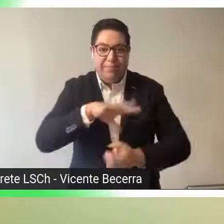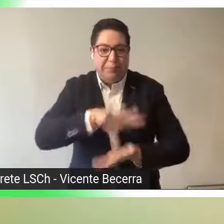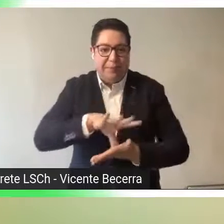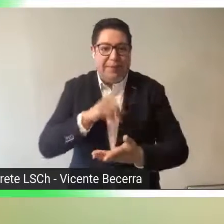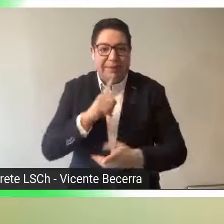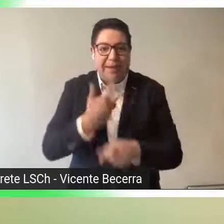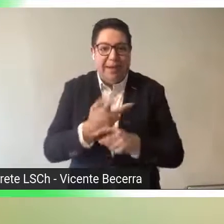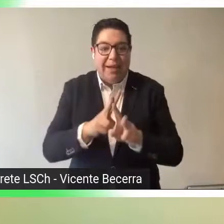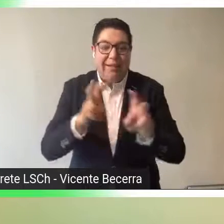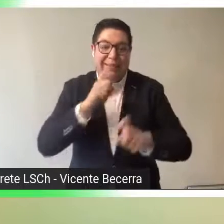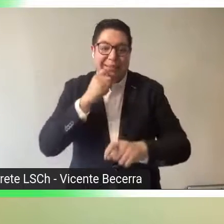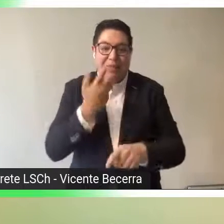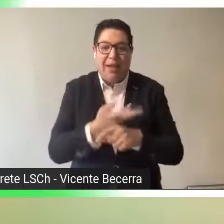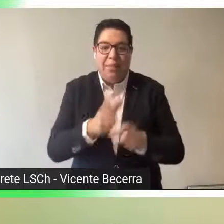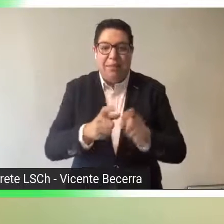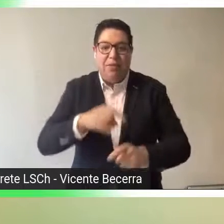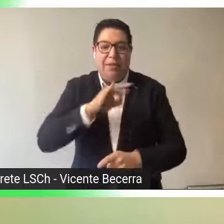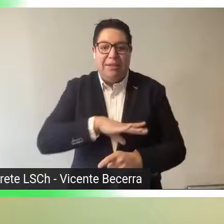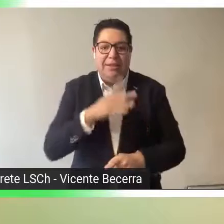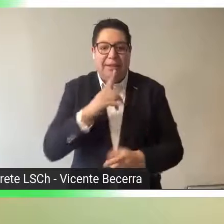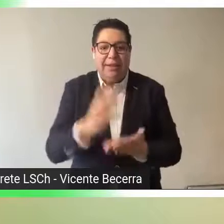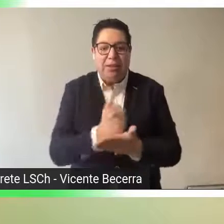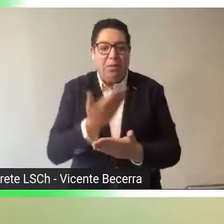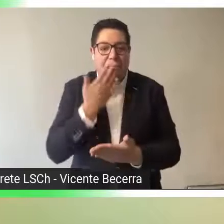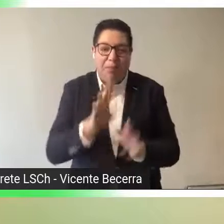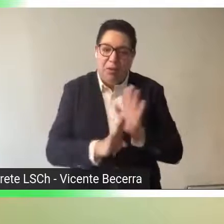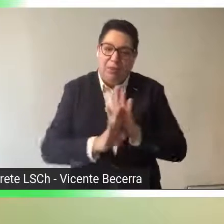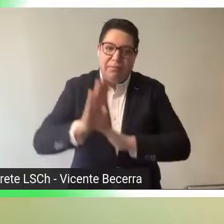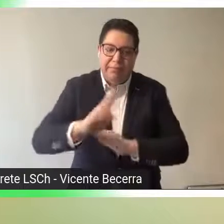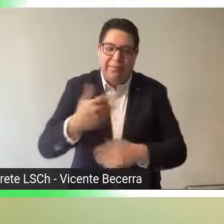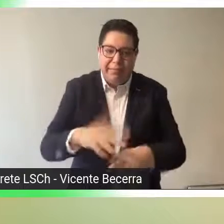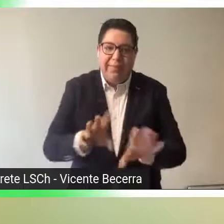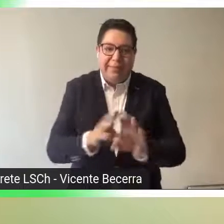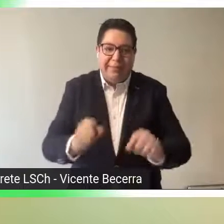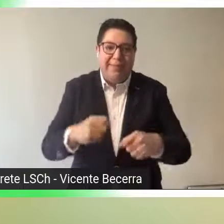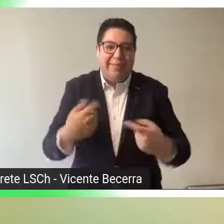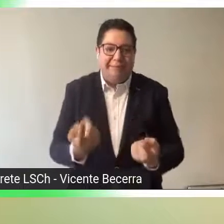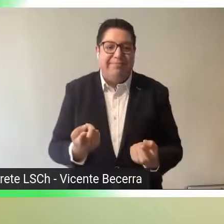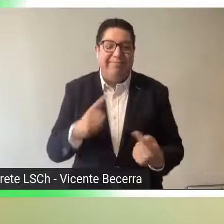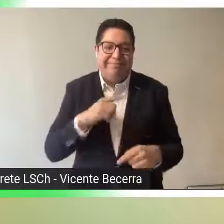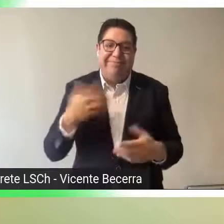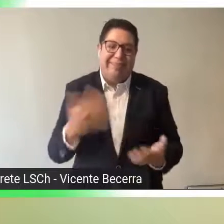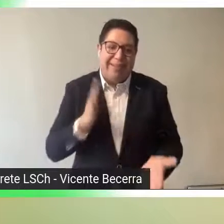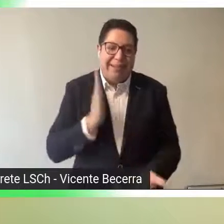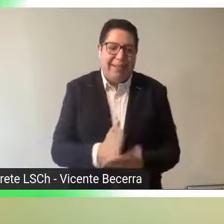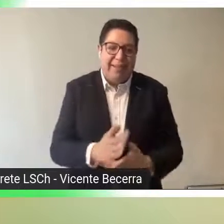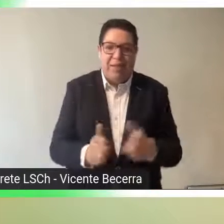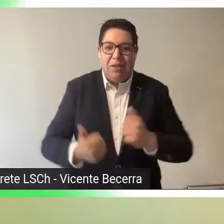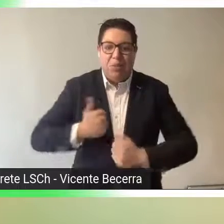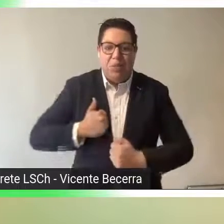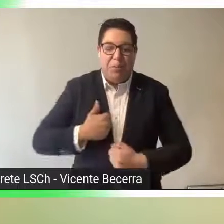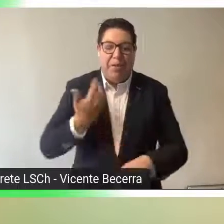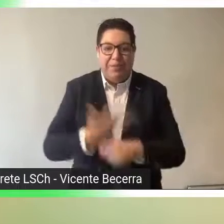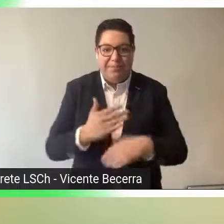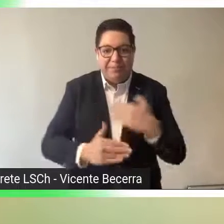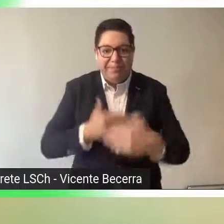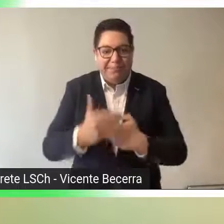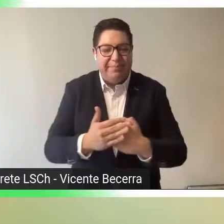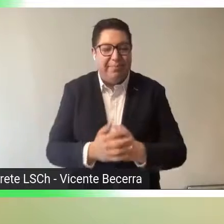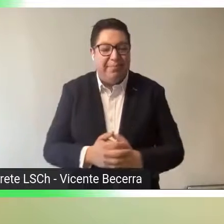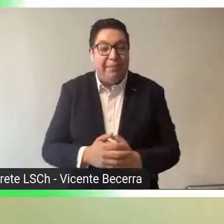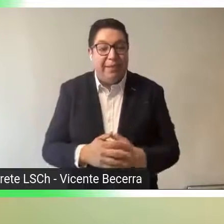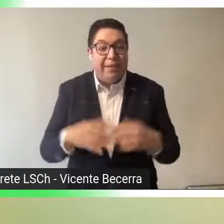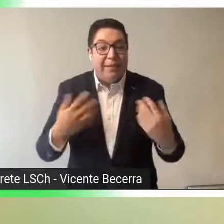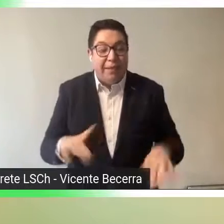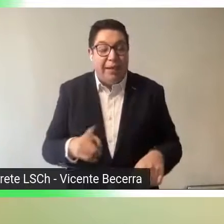final del día hacer que Chile sea un mejor país, que es lo que nos tiene hoy reunidos acá en este encuentro de innovadores públicos. Y se nos